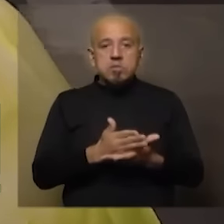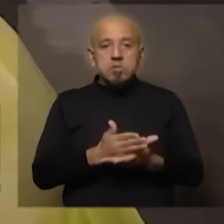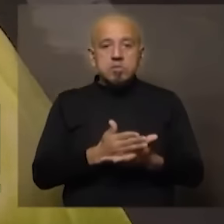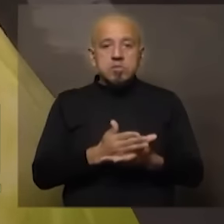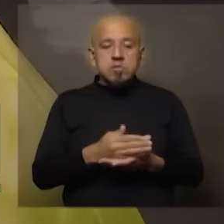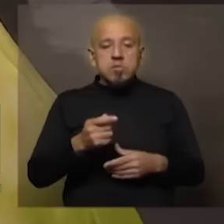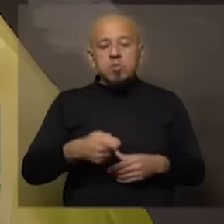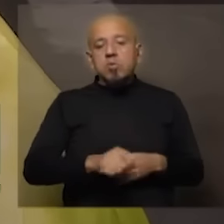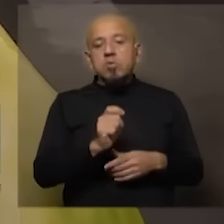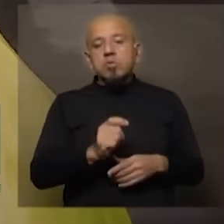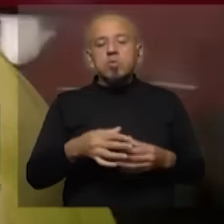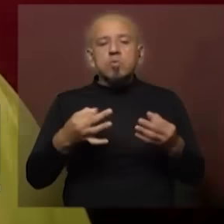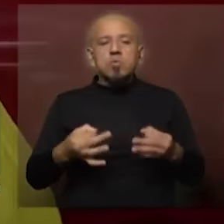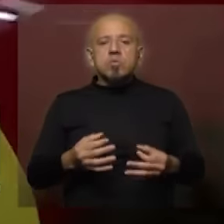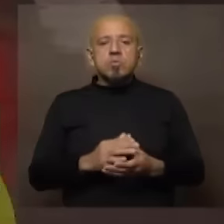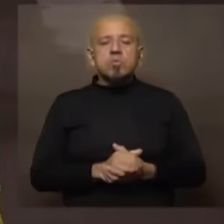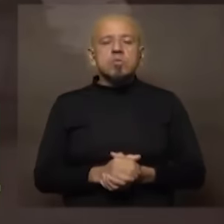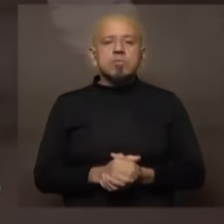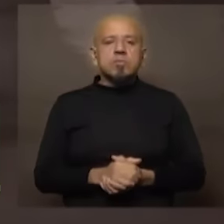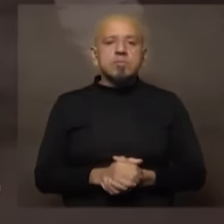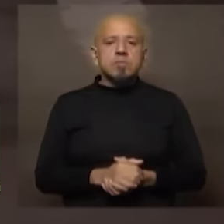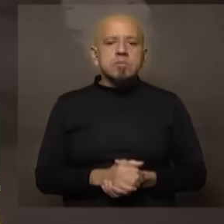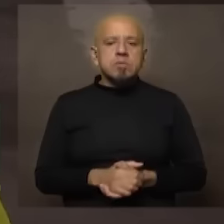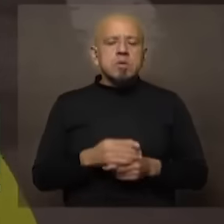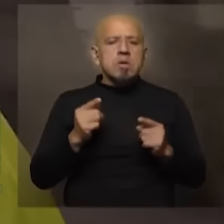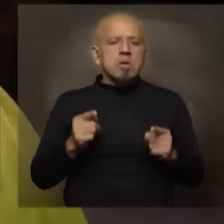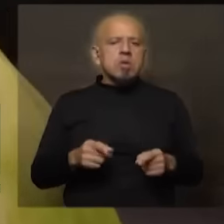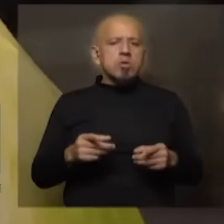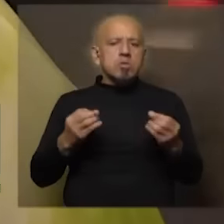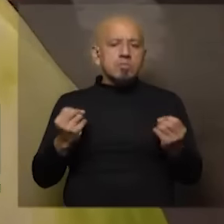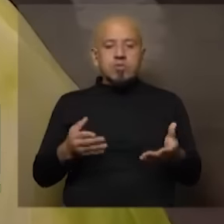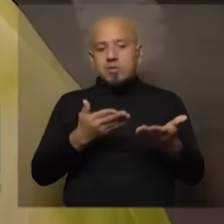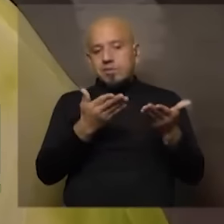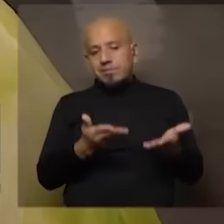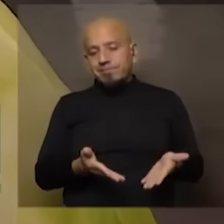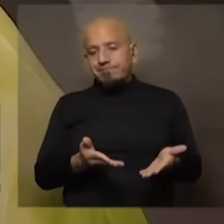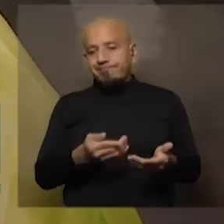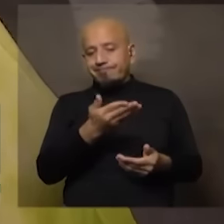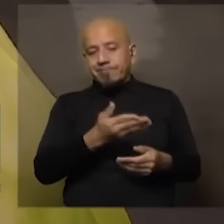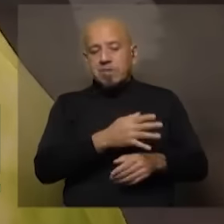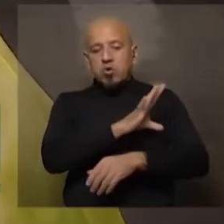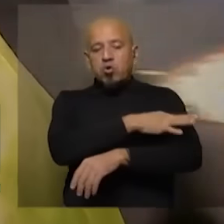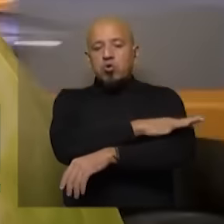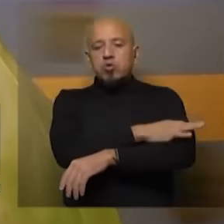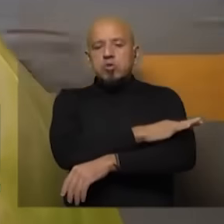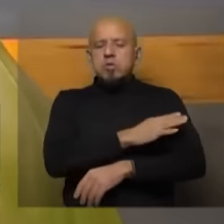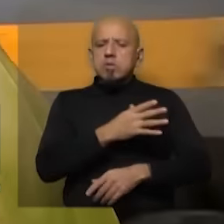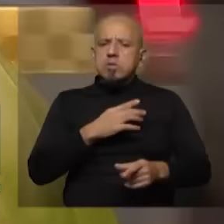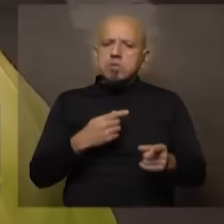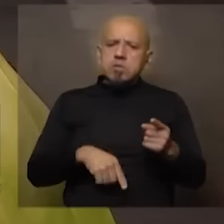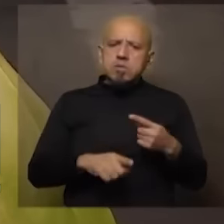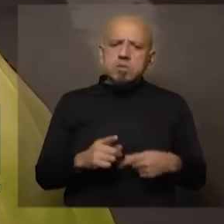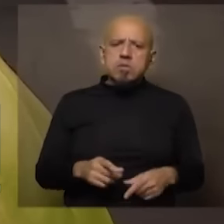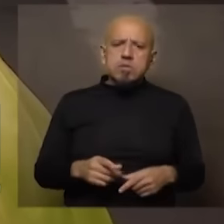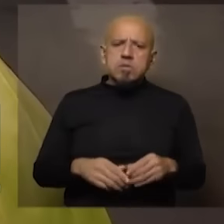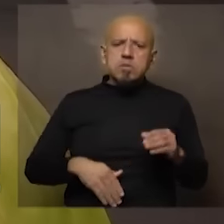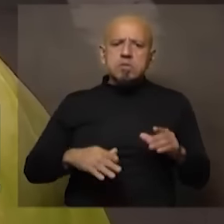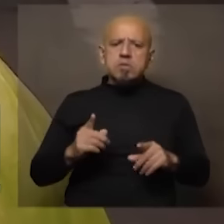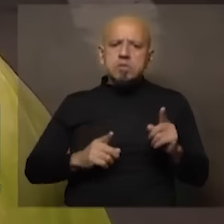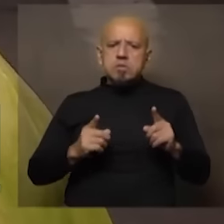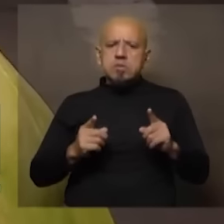justo. Esta situación obviamente toma notoriedad pública por quién es el denunciado. ¿Había llegado este tipo de denuncia